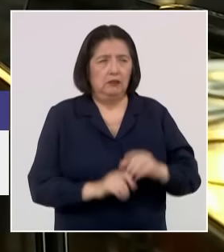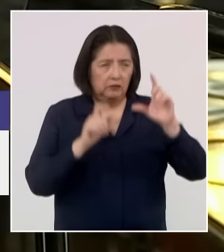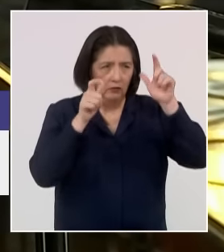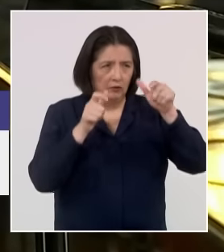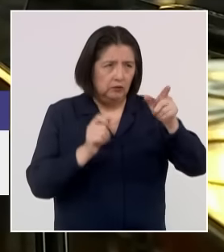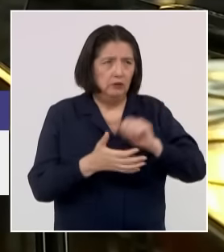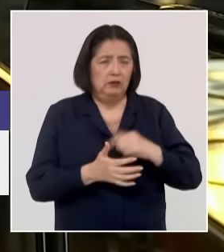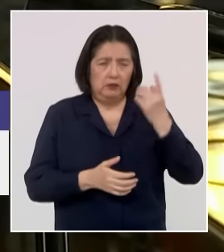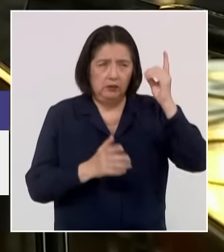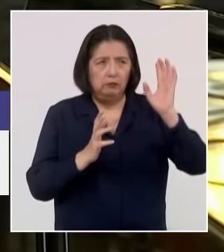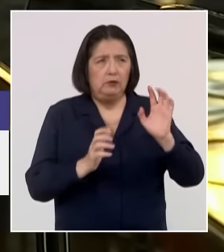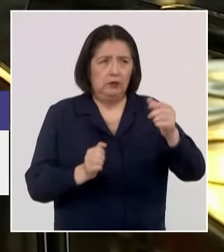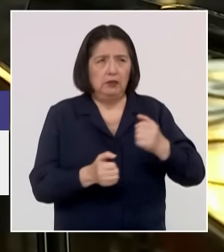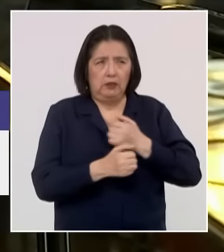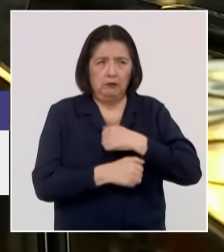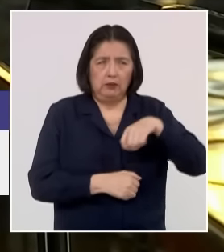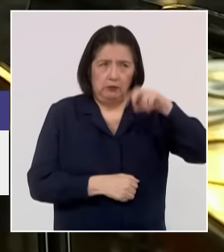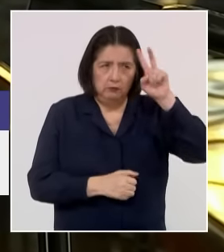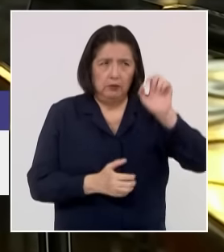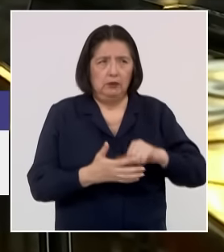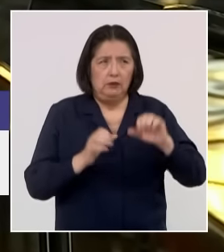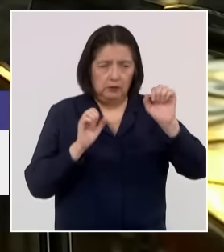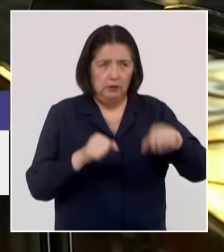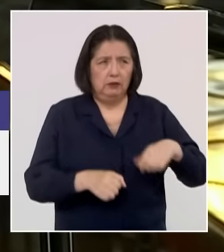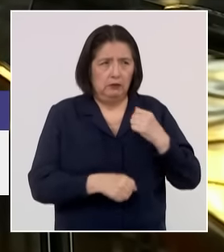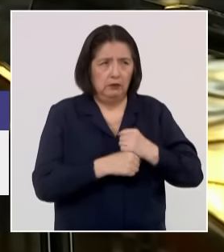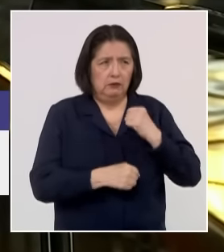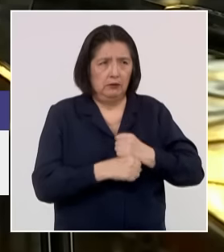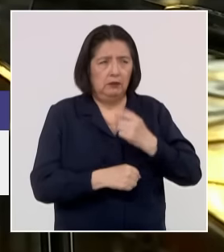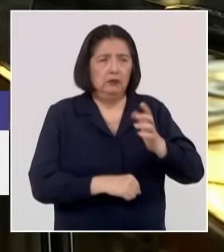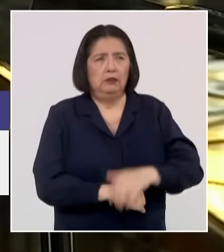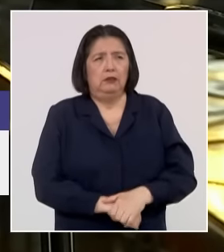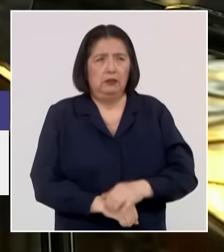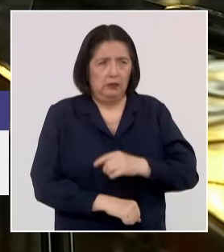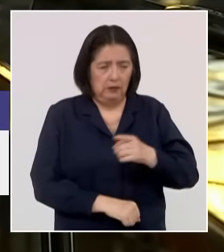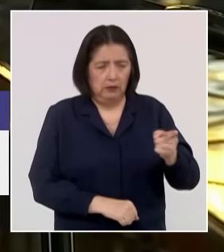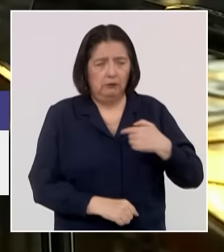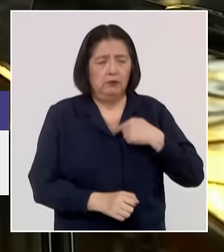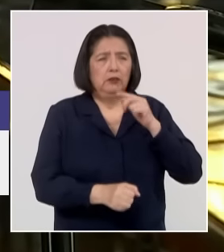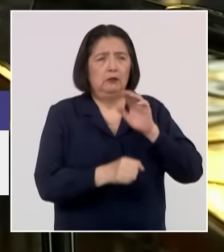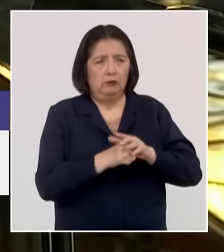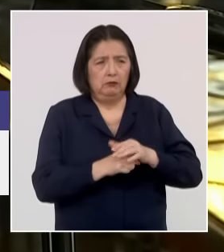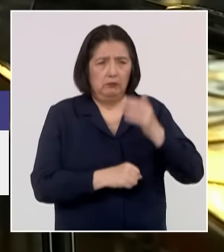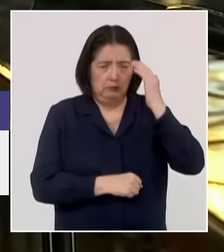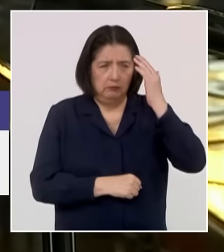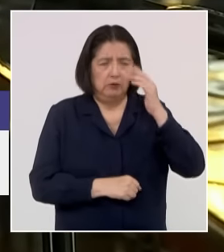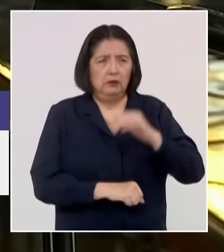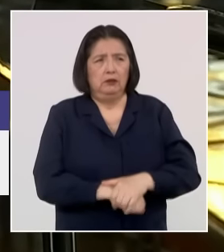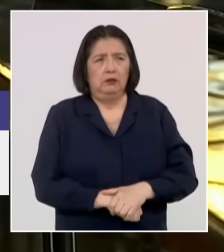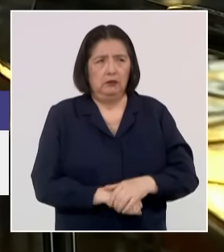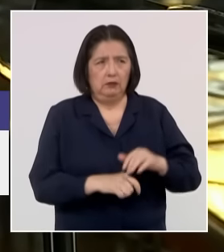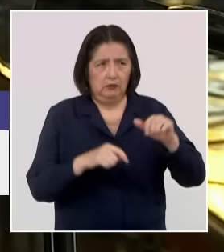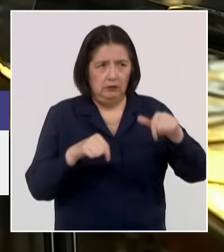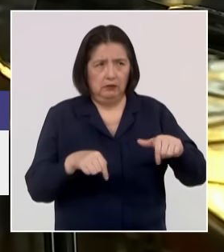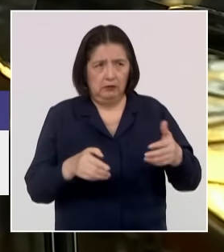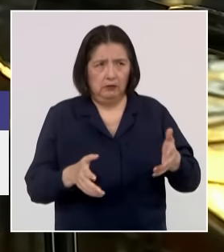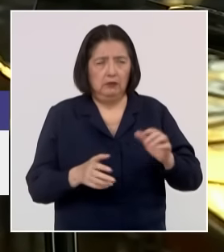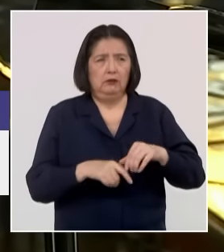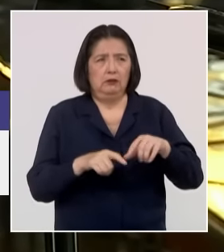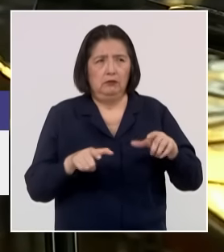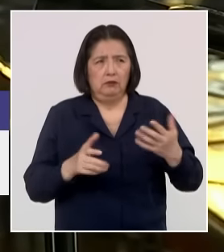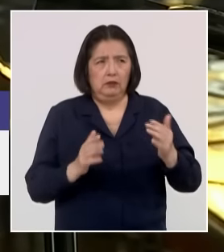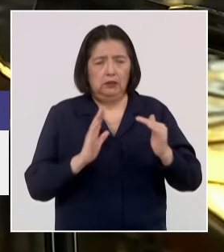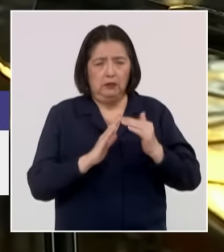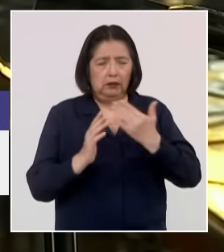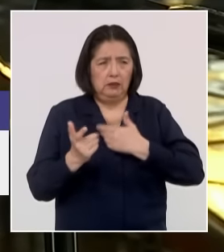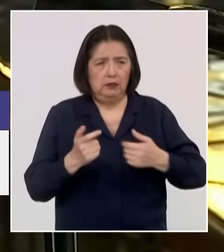congresistas demócratas que aman la patria, con quienes venimos trabajando, a ellos mi compromiso y mi saludo desde este lugar que es la